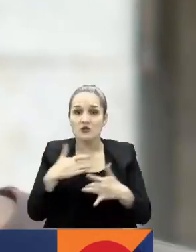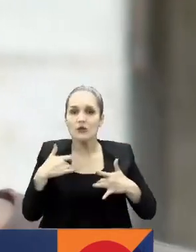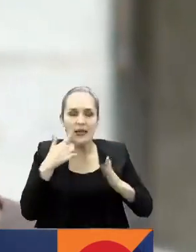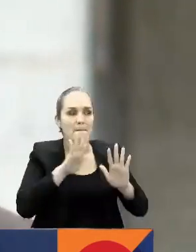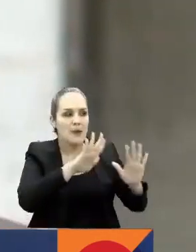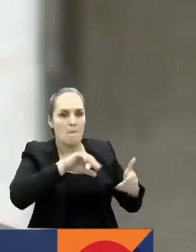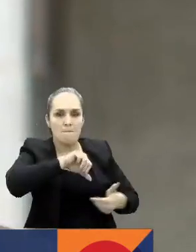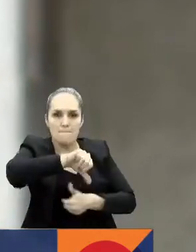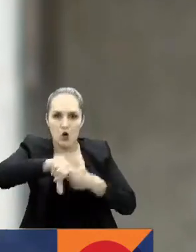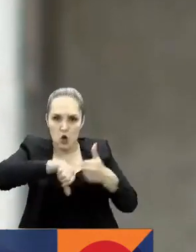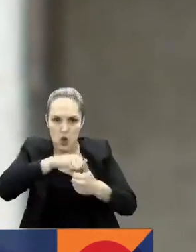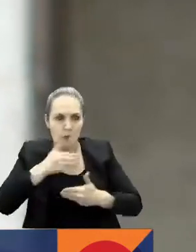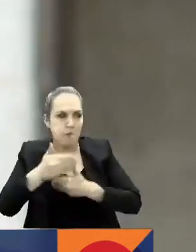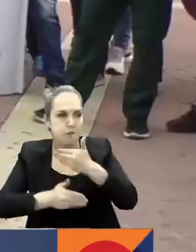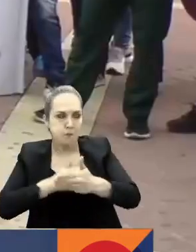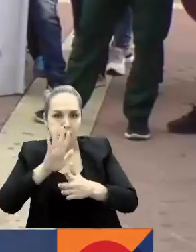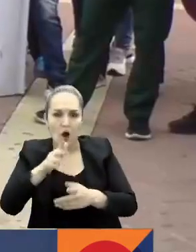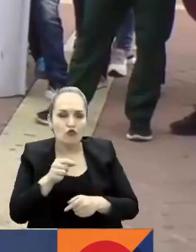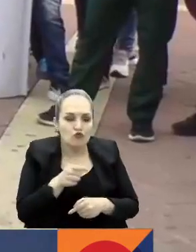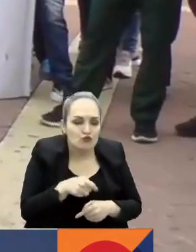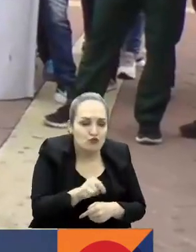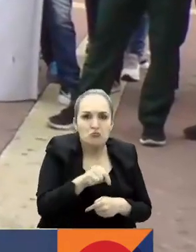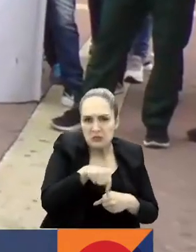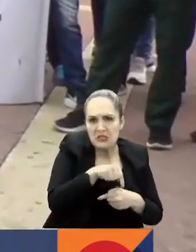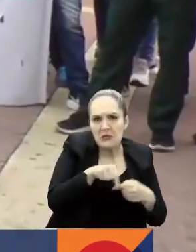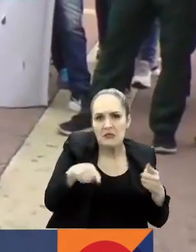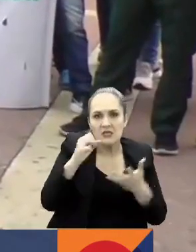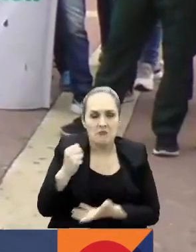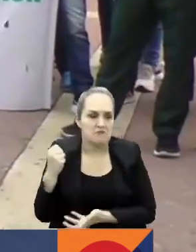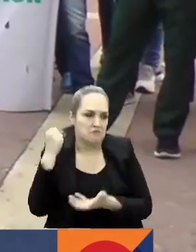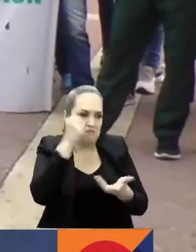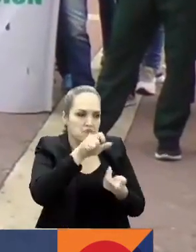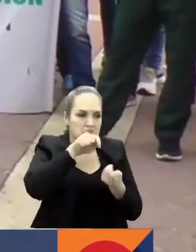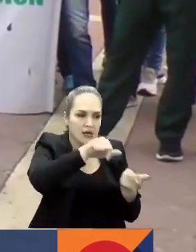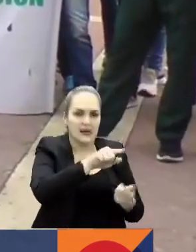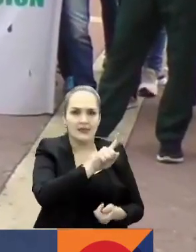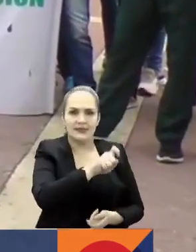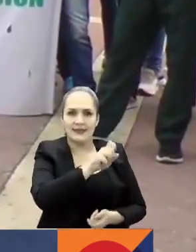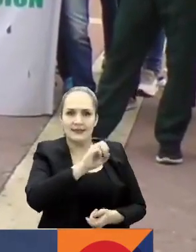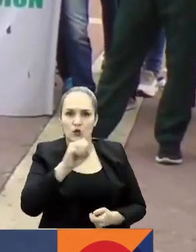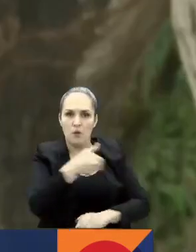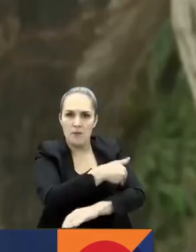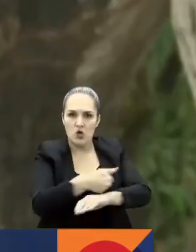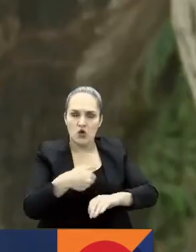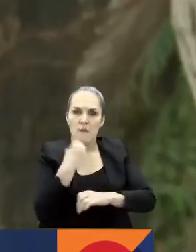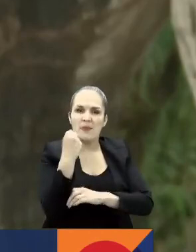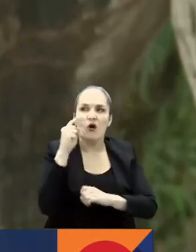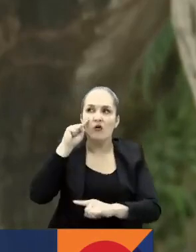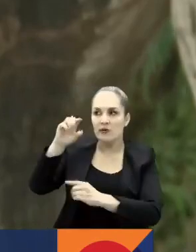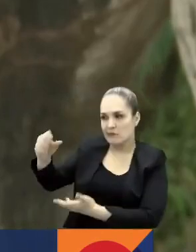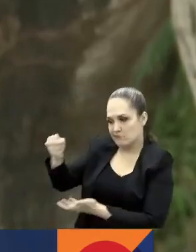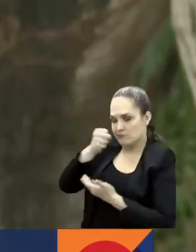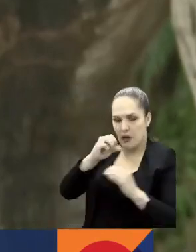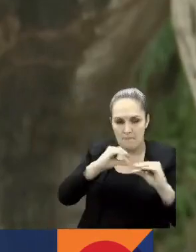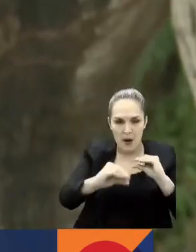proceso y que se espera esta misma semana la clínica reciba los 600 millones de pesos.